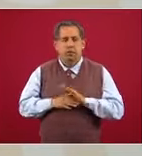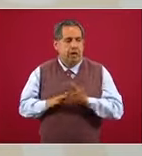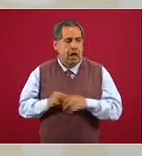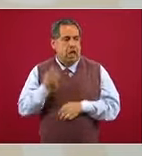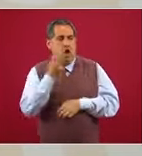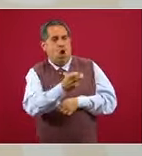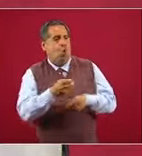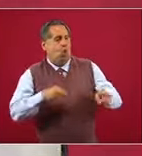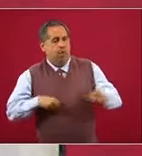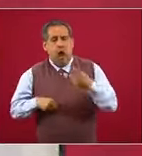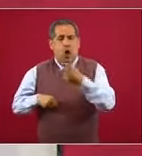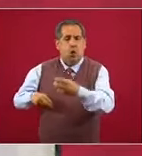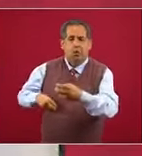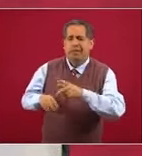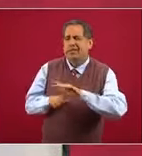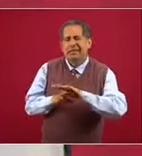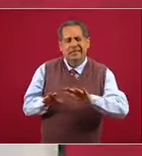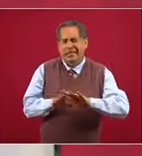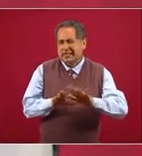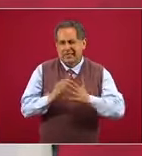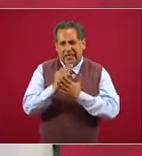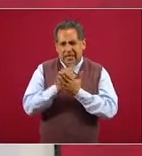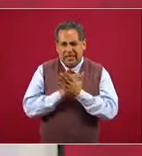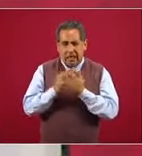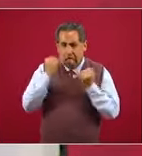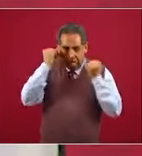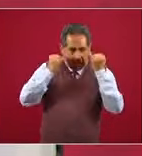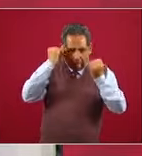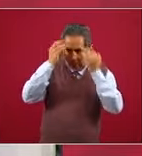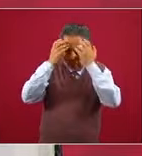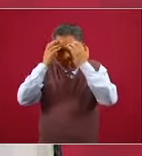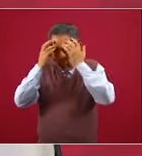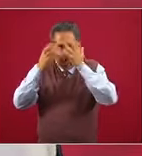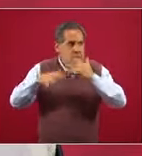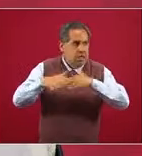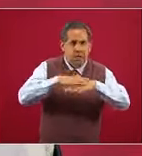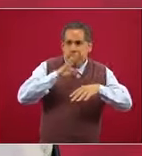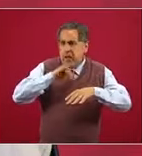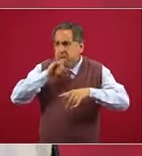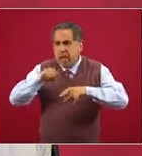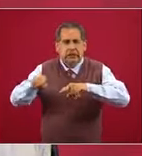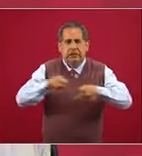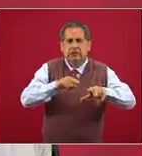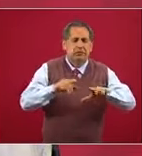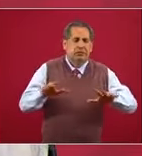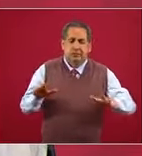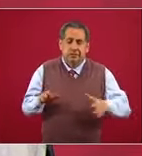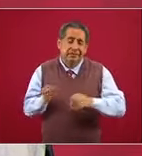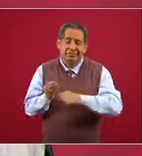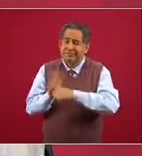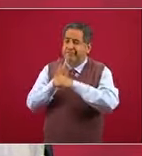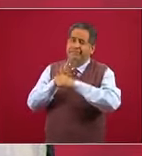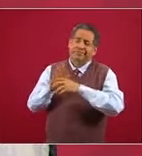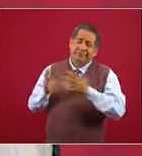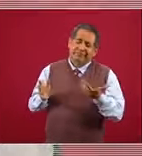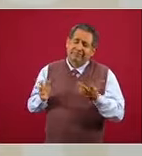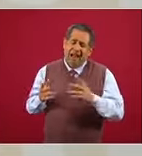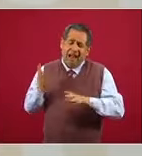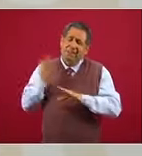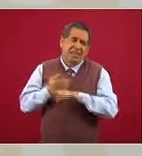demás o tener esta paranoia social sobre este evento que nos ha afectado